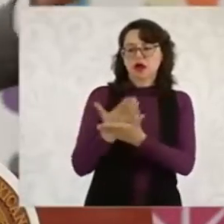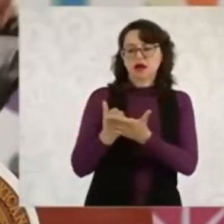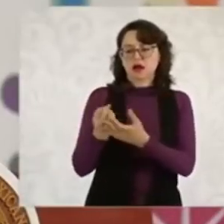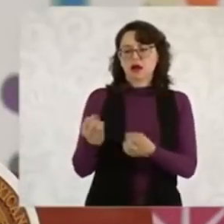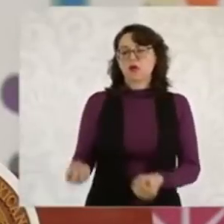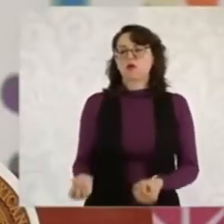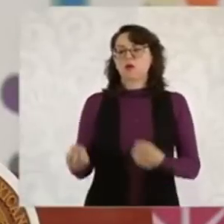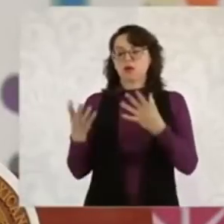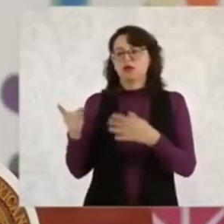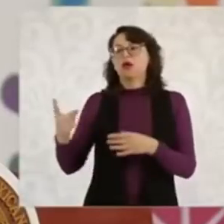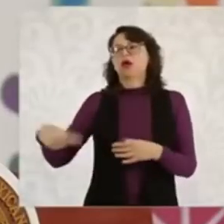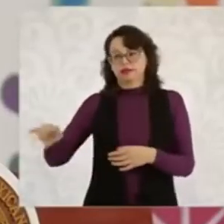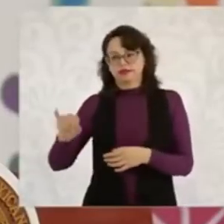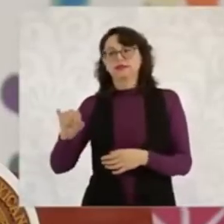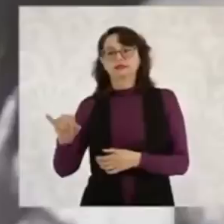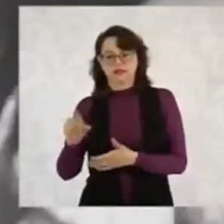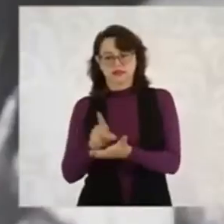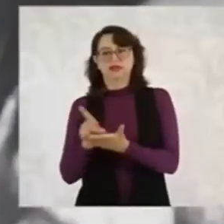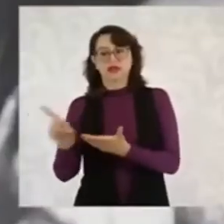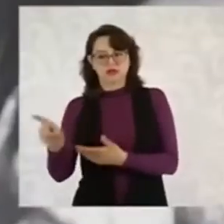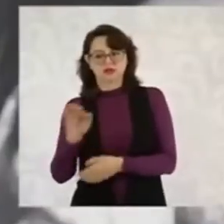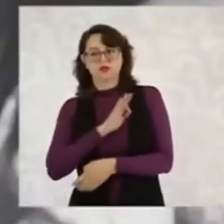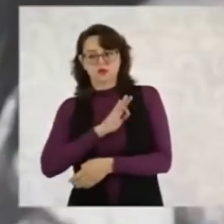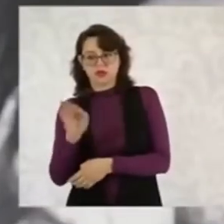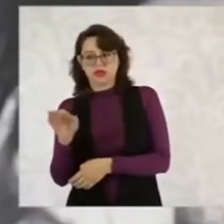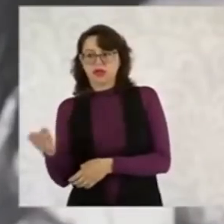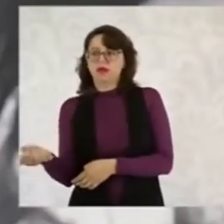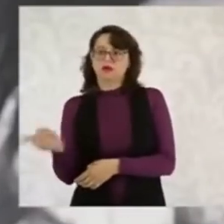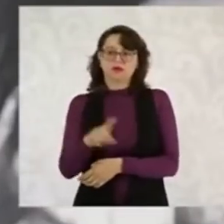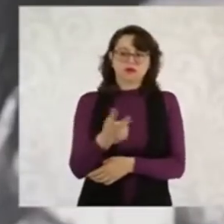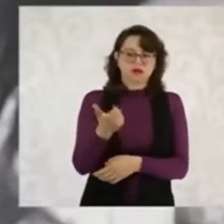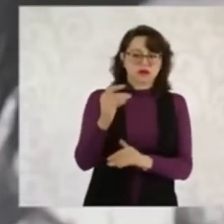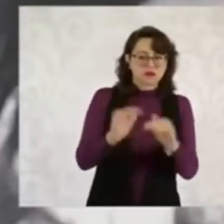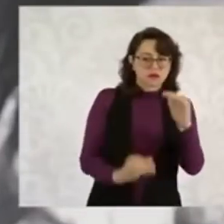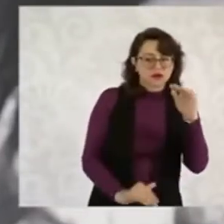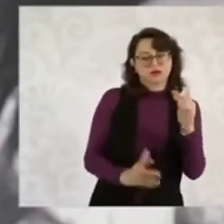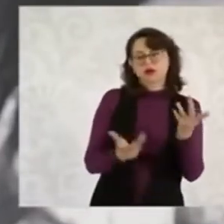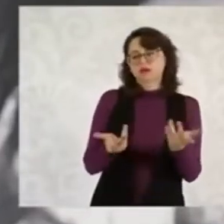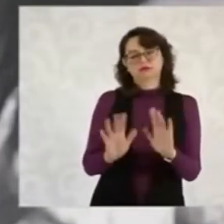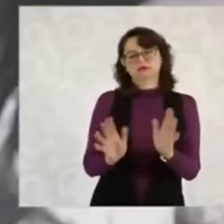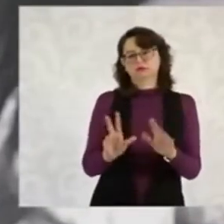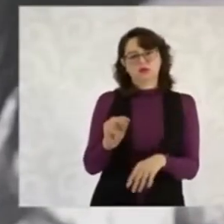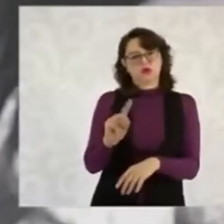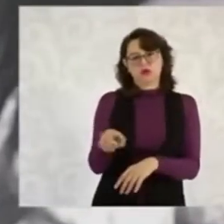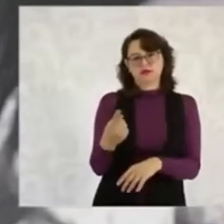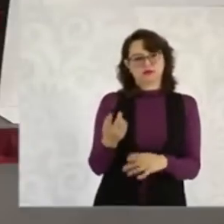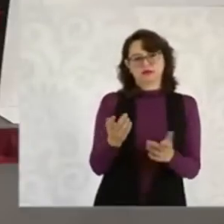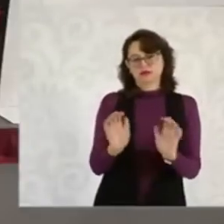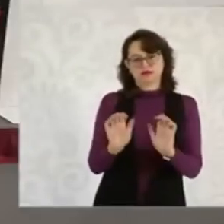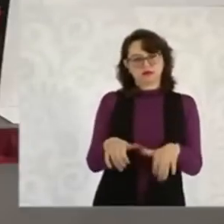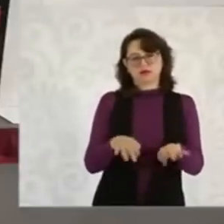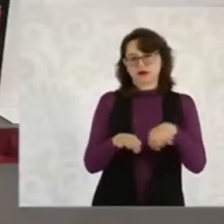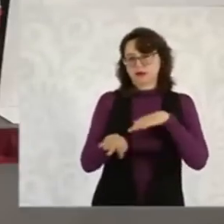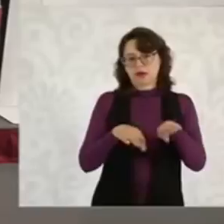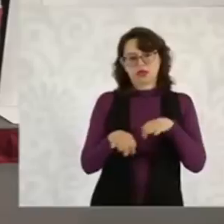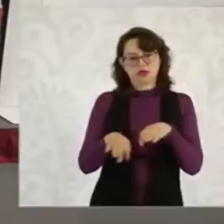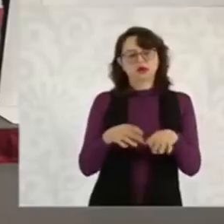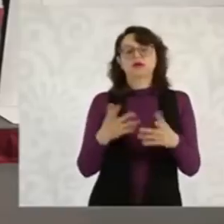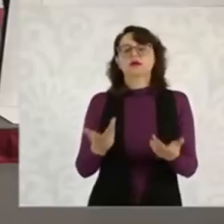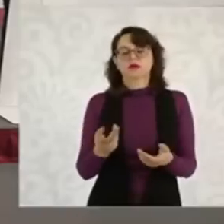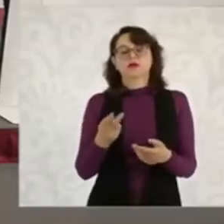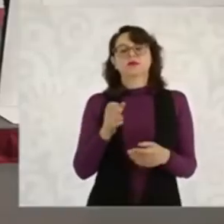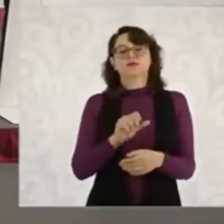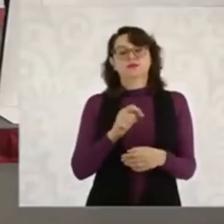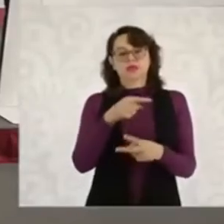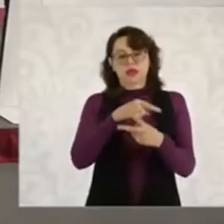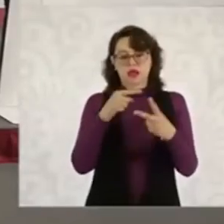podrá acceder a la seguridad social con todos sus derechos completos. Ambos ordenamientos han sido desarrollados